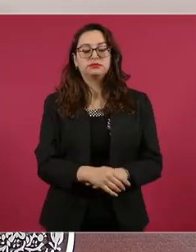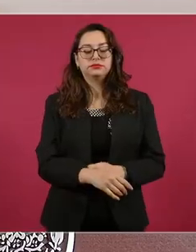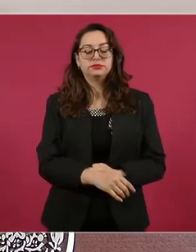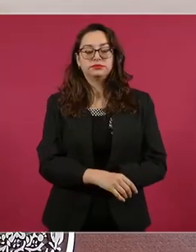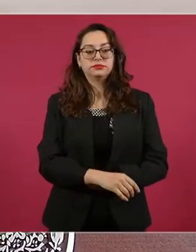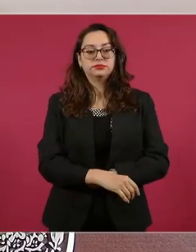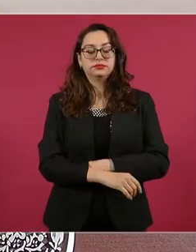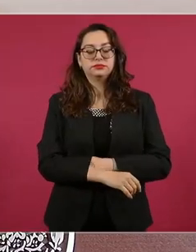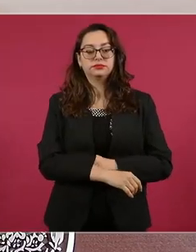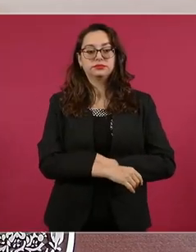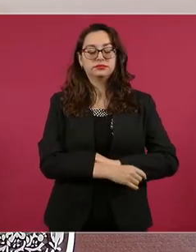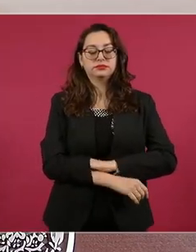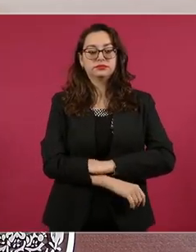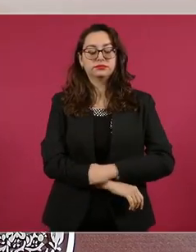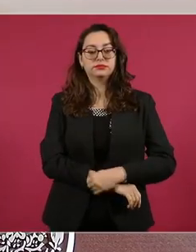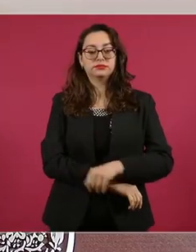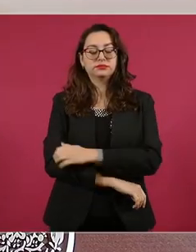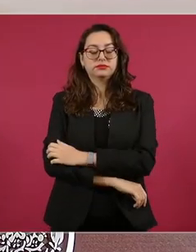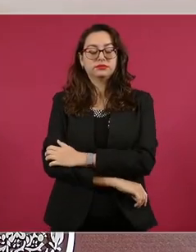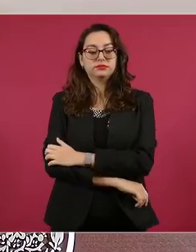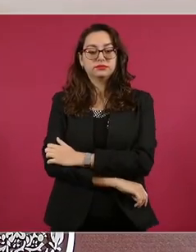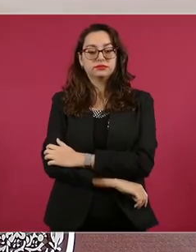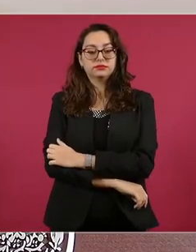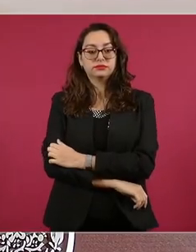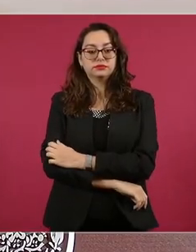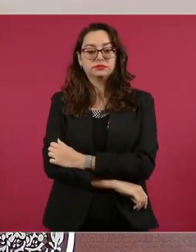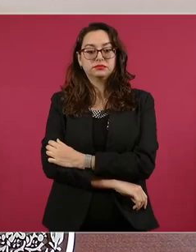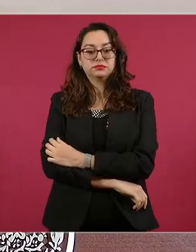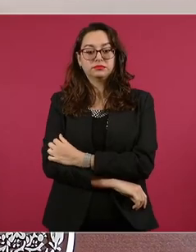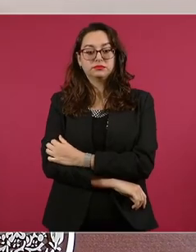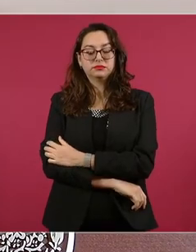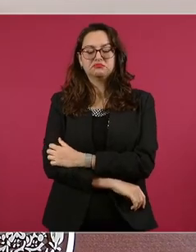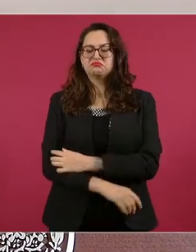No. Yo no presento quejas.